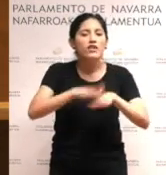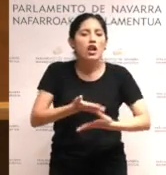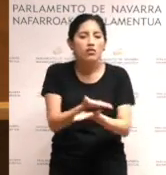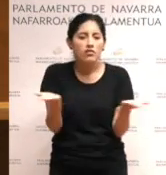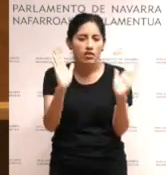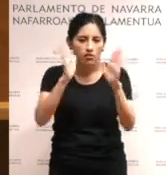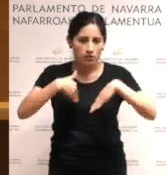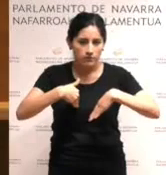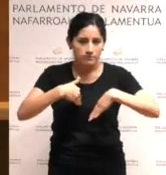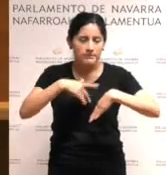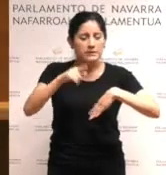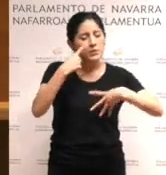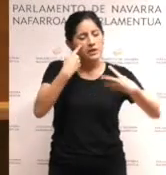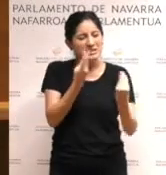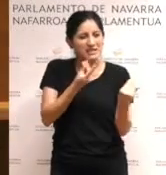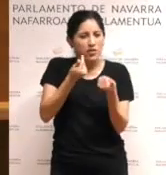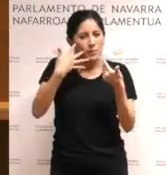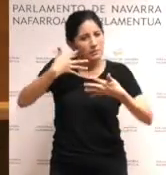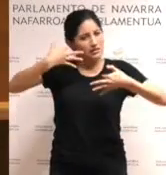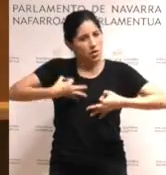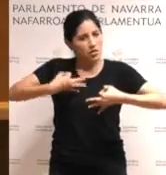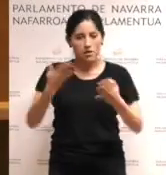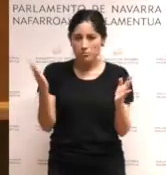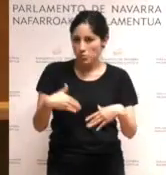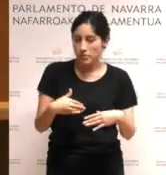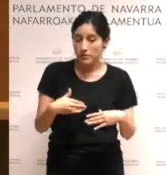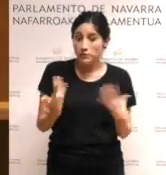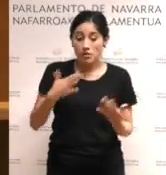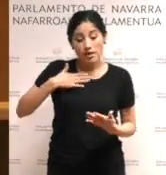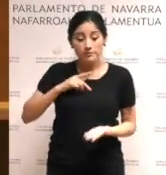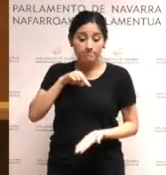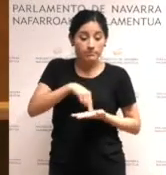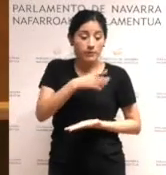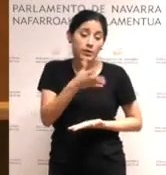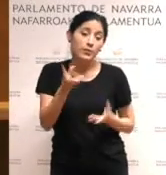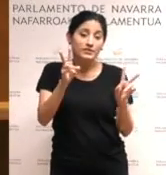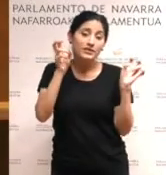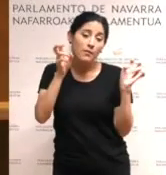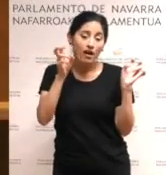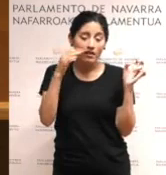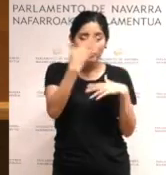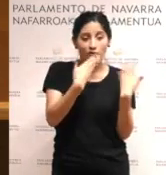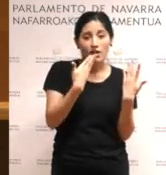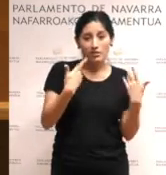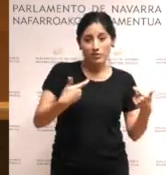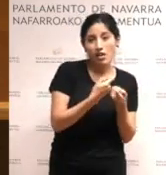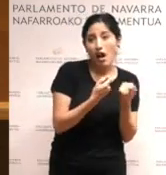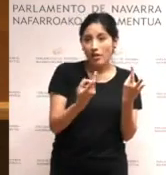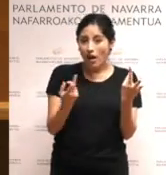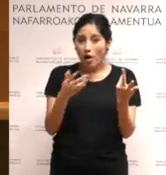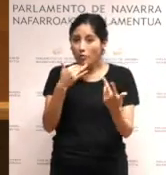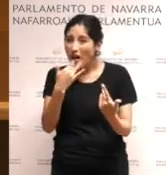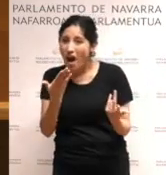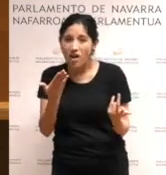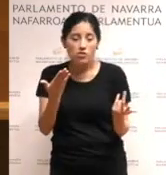una profunda sensación de inseguridad. Aquí, señorías, no venimos a hablar de escuela pública concertada, ni un modelo lingüístico ni otro, ni de